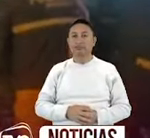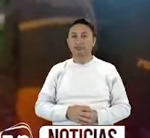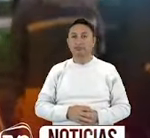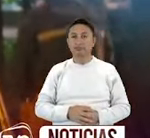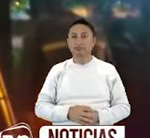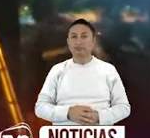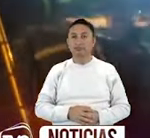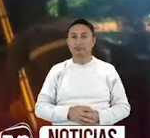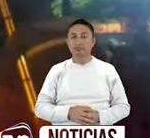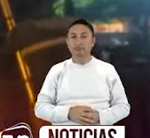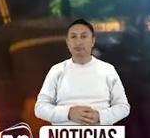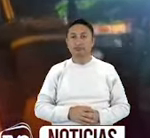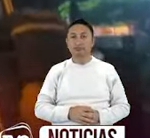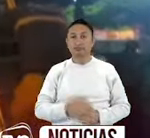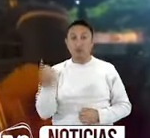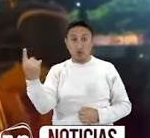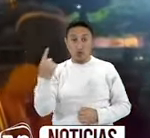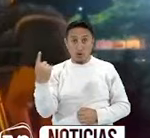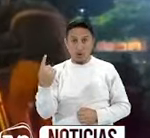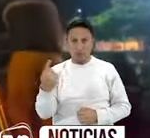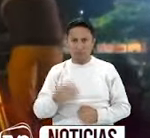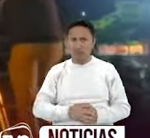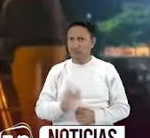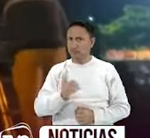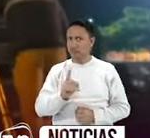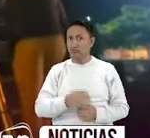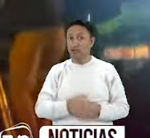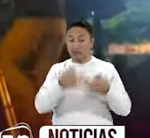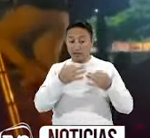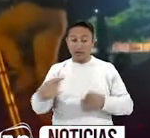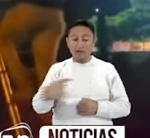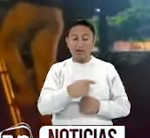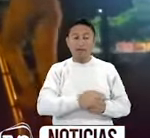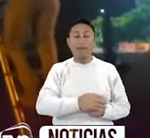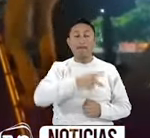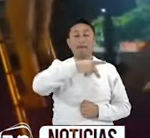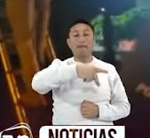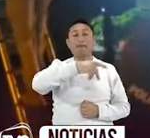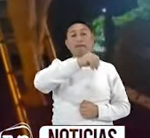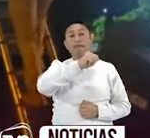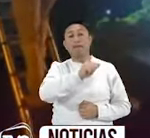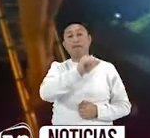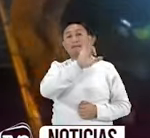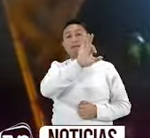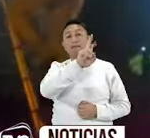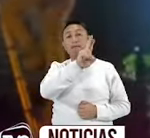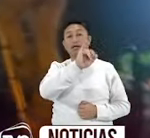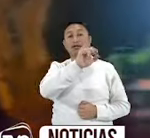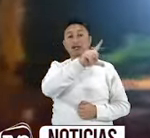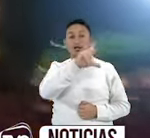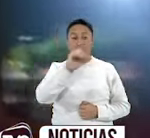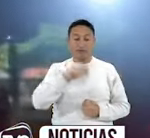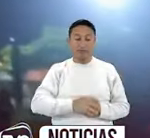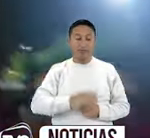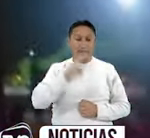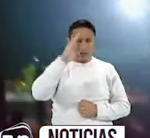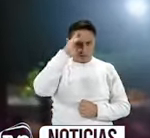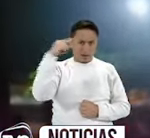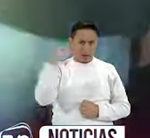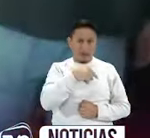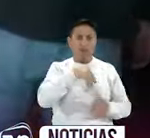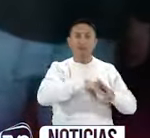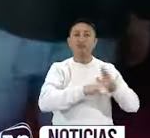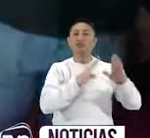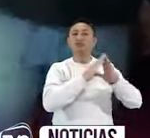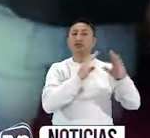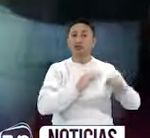Pero no fue el único trabajo. En flagrancia, en el sector de Petrillo, en la provincia del Guayas, agentes antinarcóticos allanaron una vivienda donde